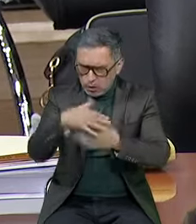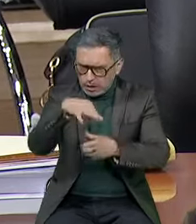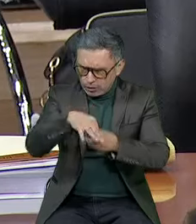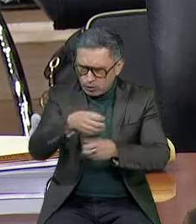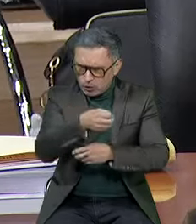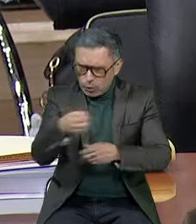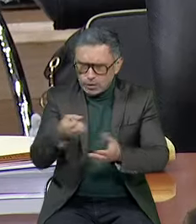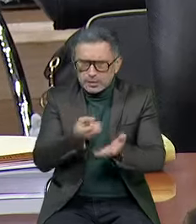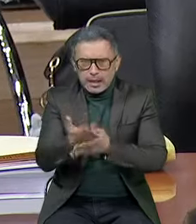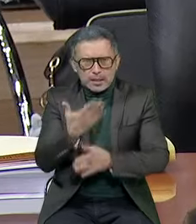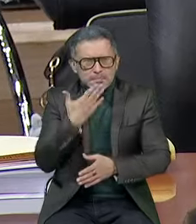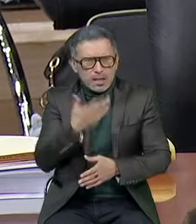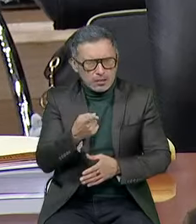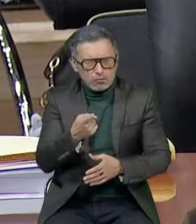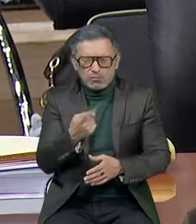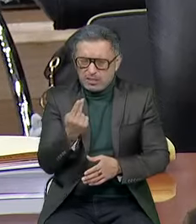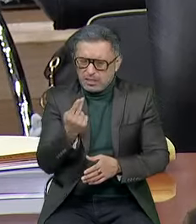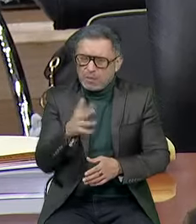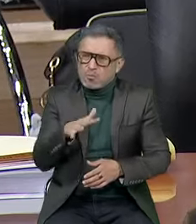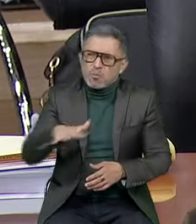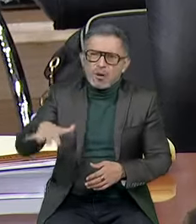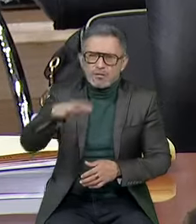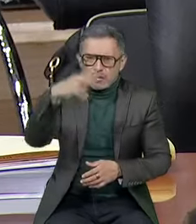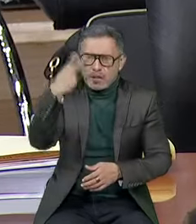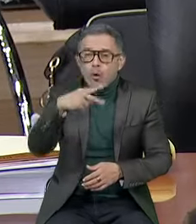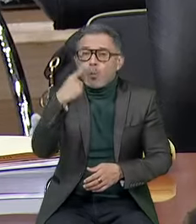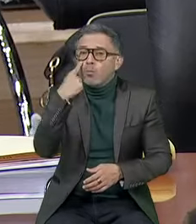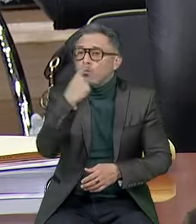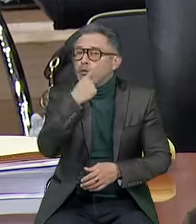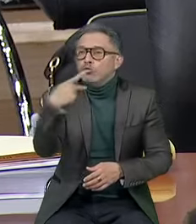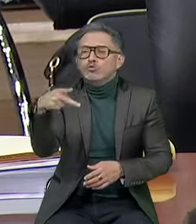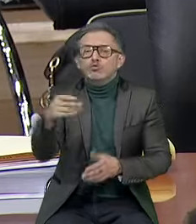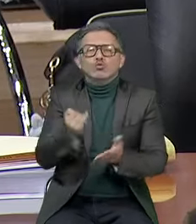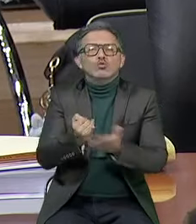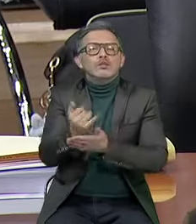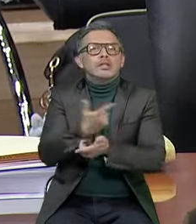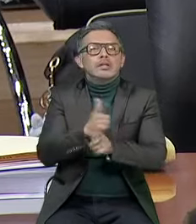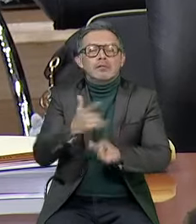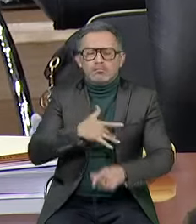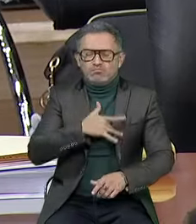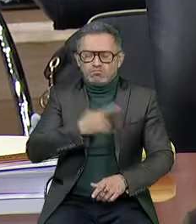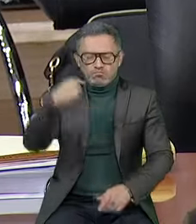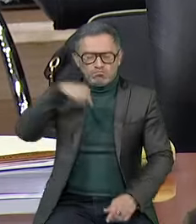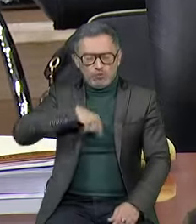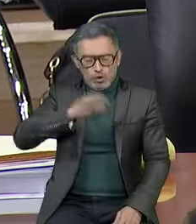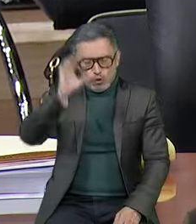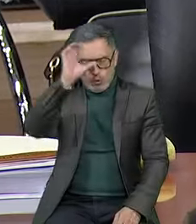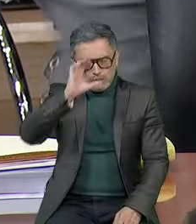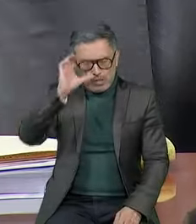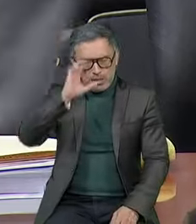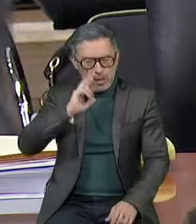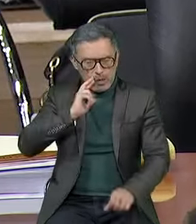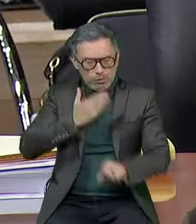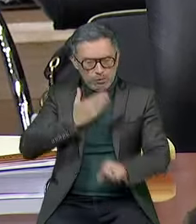que sea el pueblo de México el que decida con su voto de manera consciente y responsable, y así será. Muchas gracias.